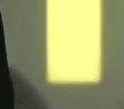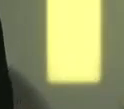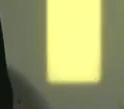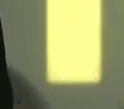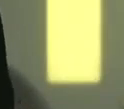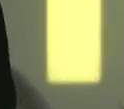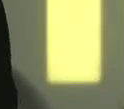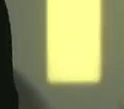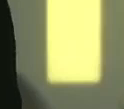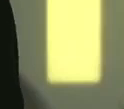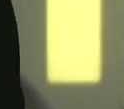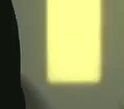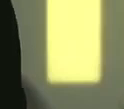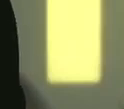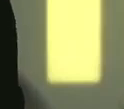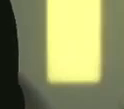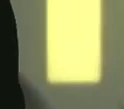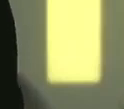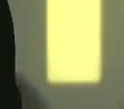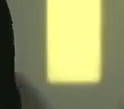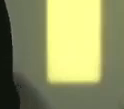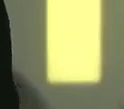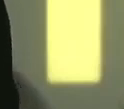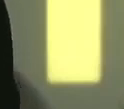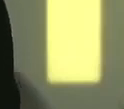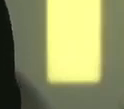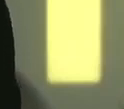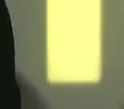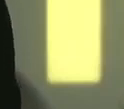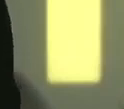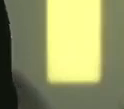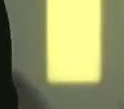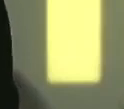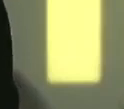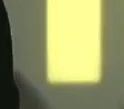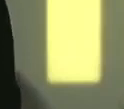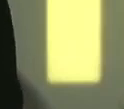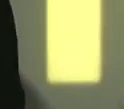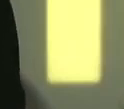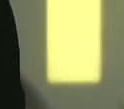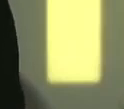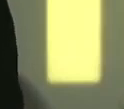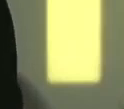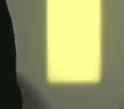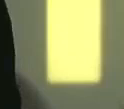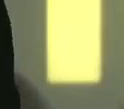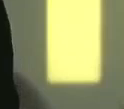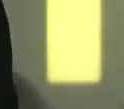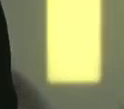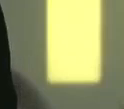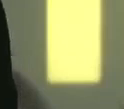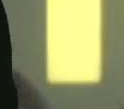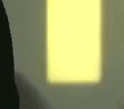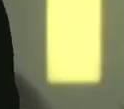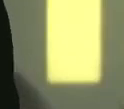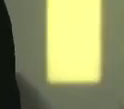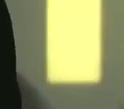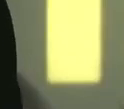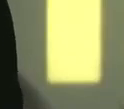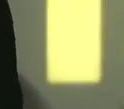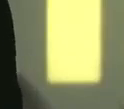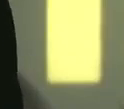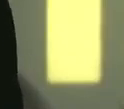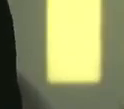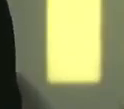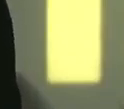materia de salud, pero así también con la materia de seguridad de Estado y defensa de nuestro país. También la